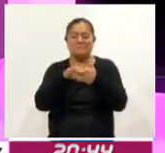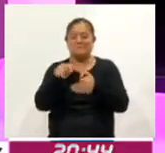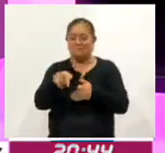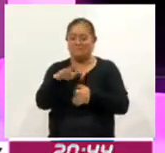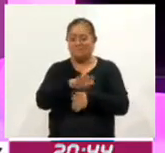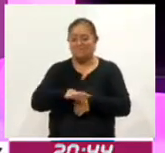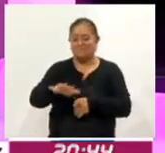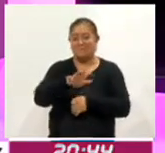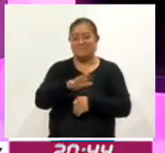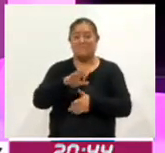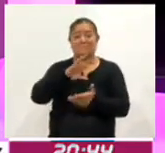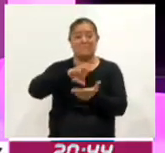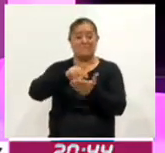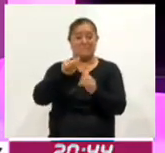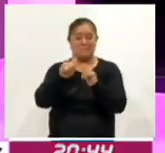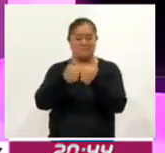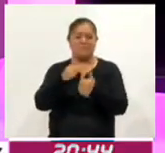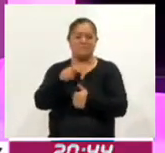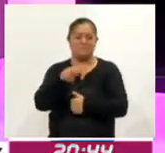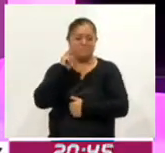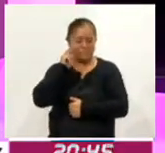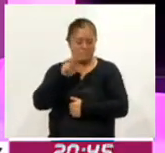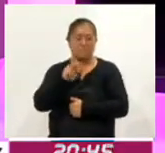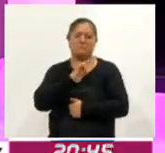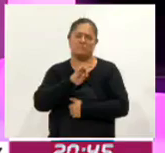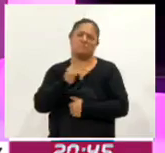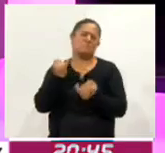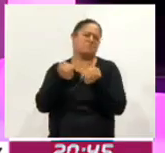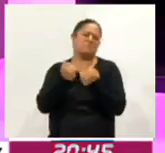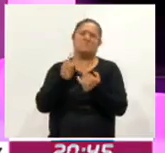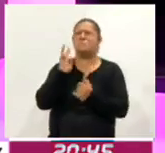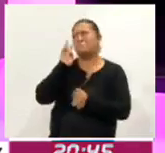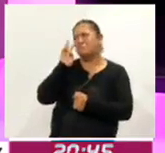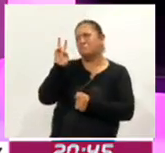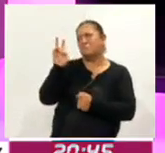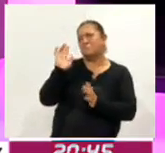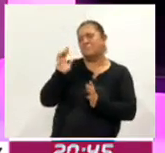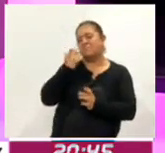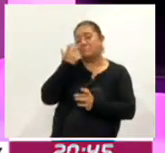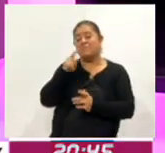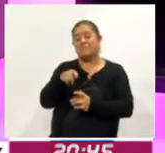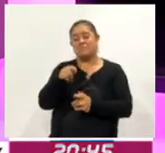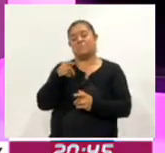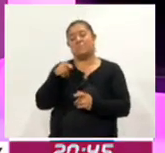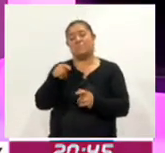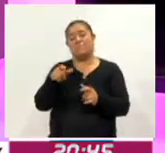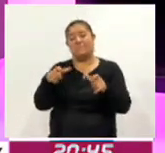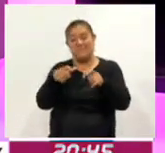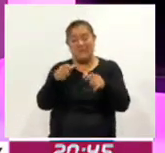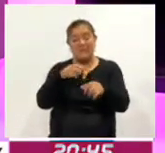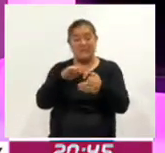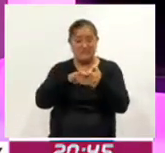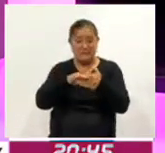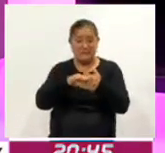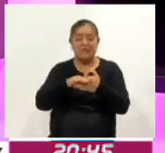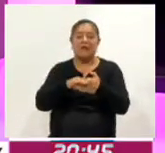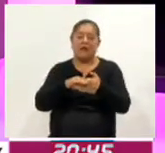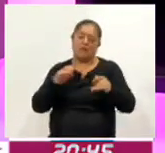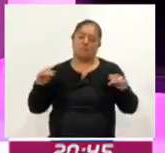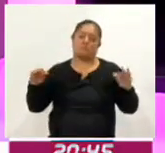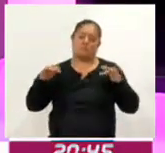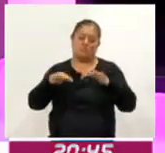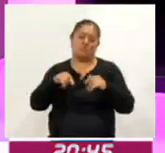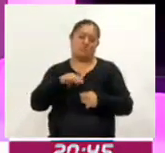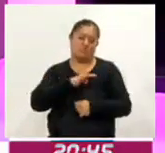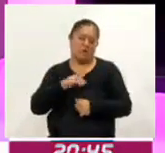de Calpulalpan. También puedes seguir las transmisiones a través de nuestras redes sociales. Y pues bueno, si no tiene la oportunidad de ir, de echarse